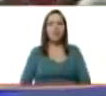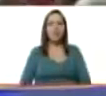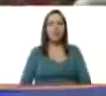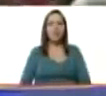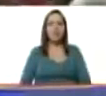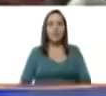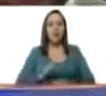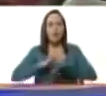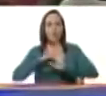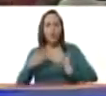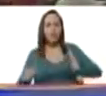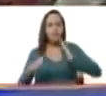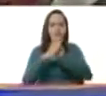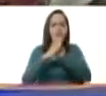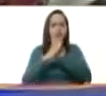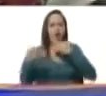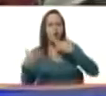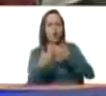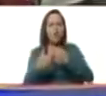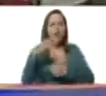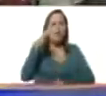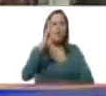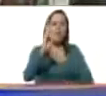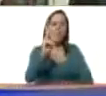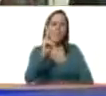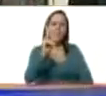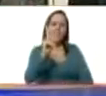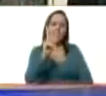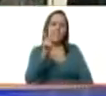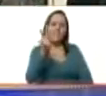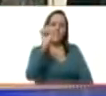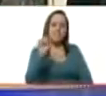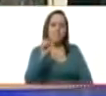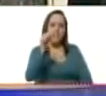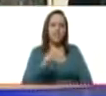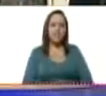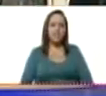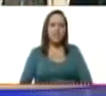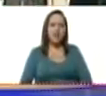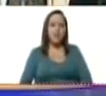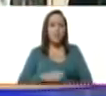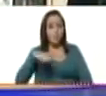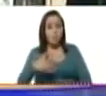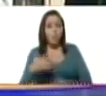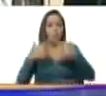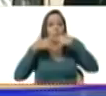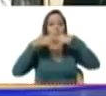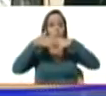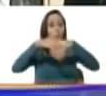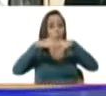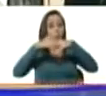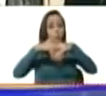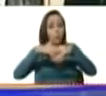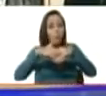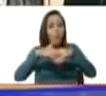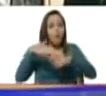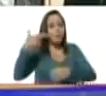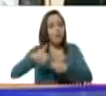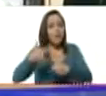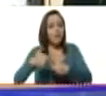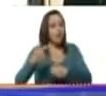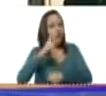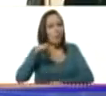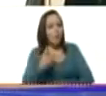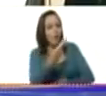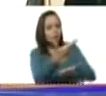Porque las sanciones contra PDVSA son para que PDVSA no pueda traer el dinero que